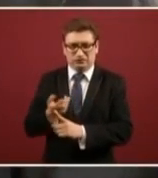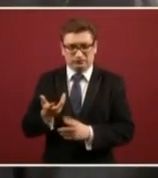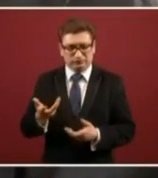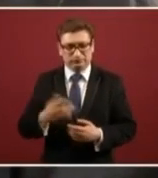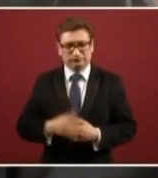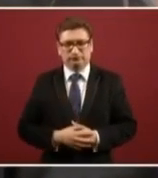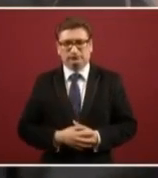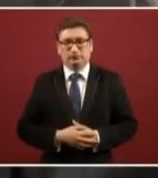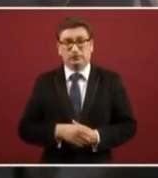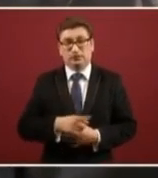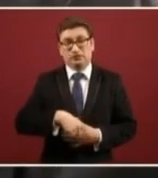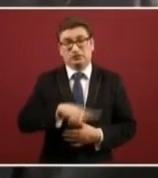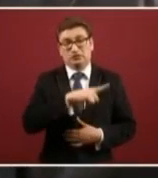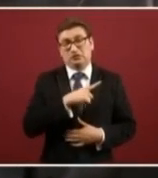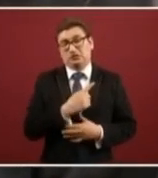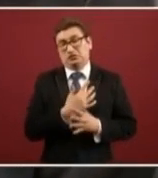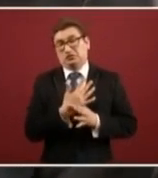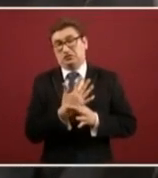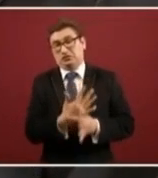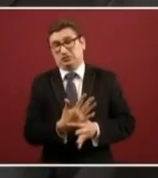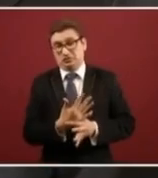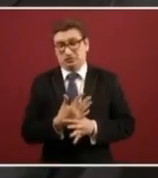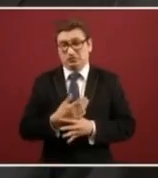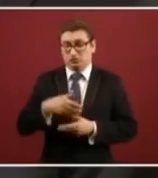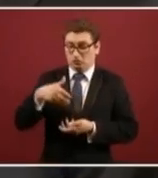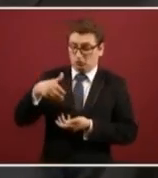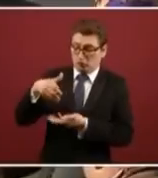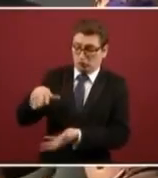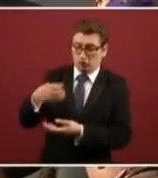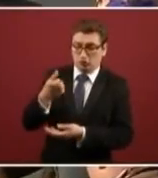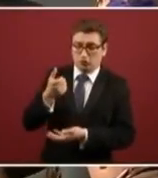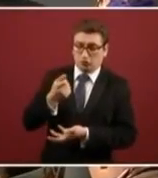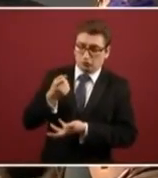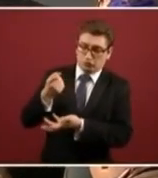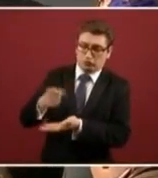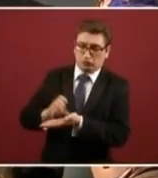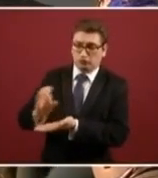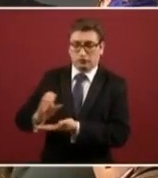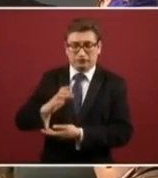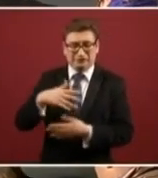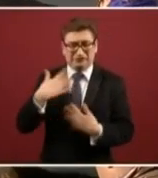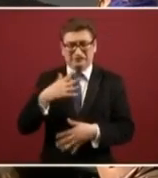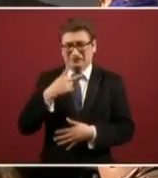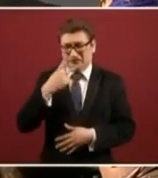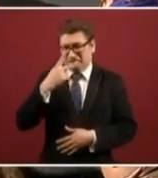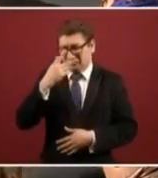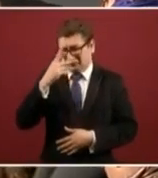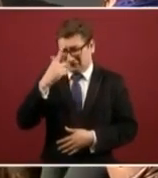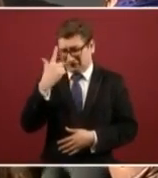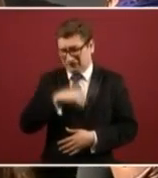Era sinónimo de algo feo, horroroso.